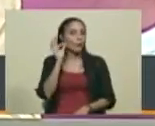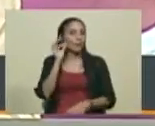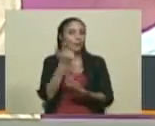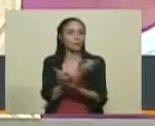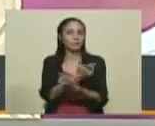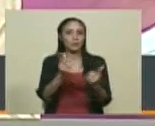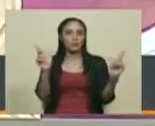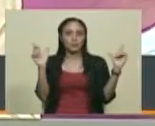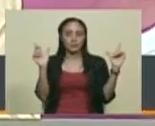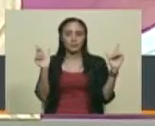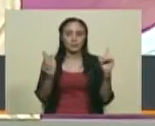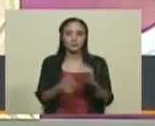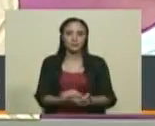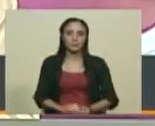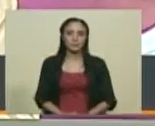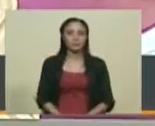mujeres